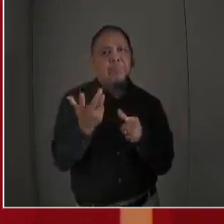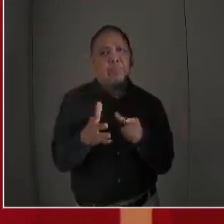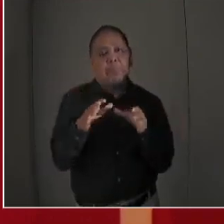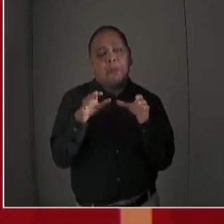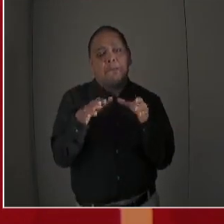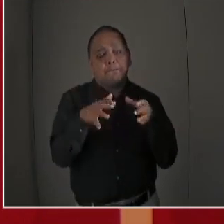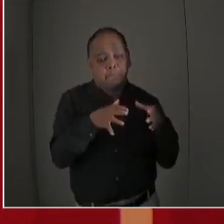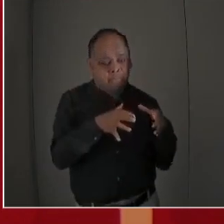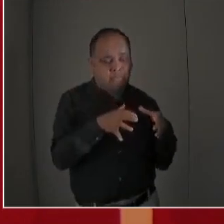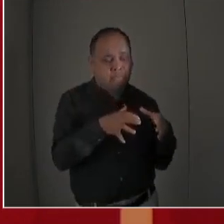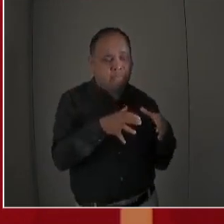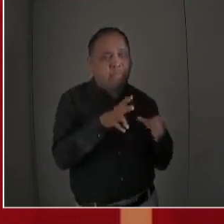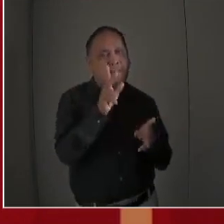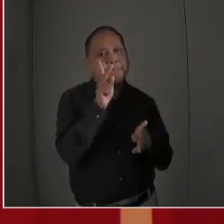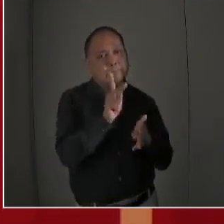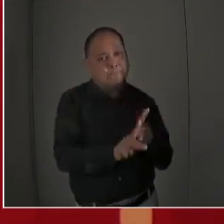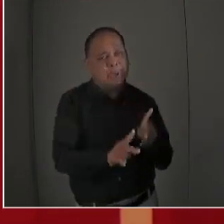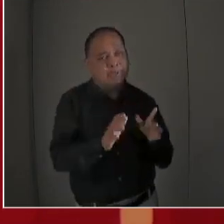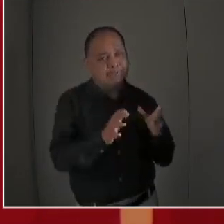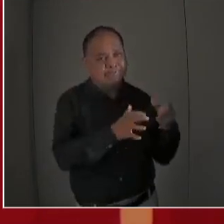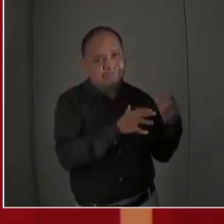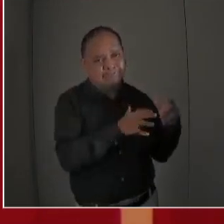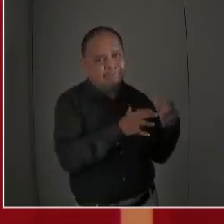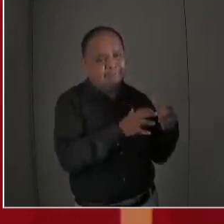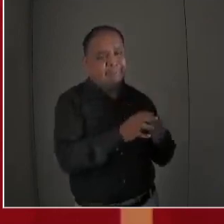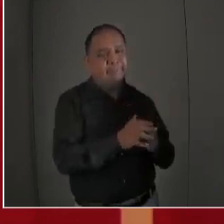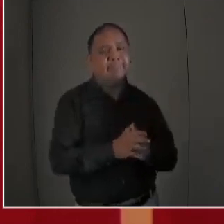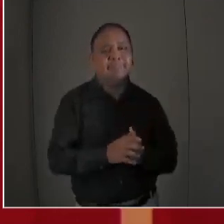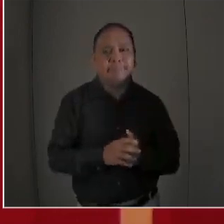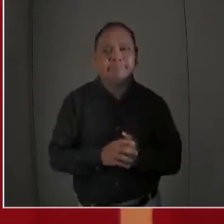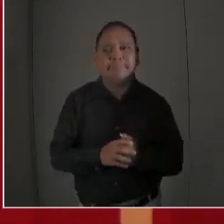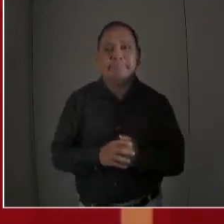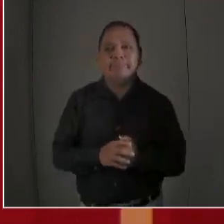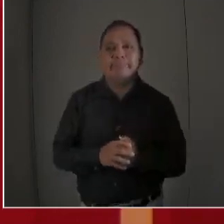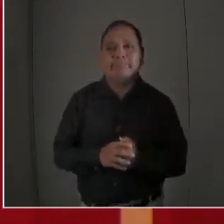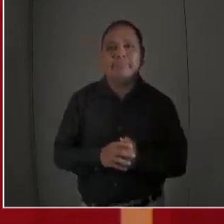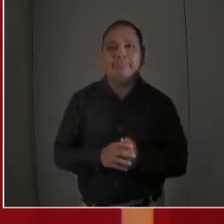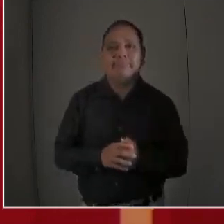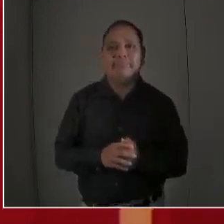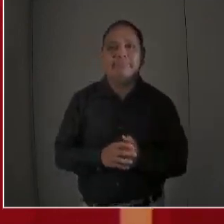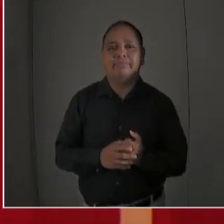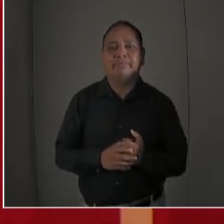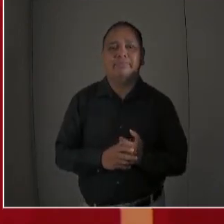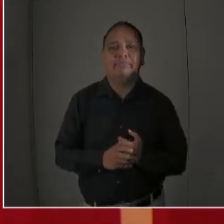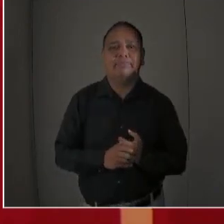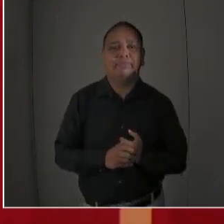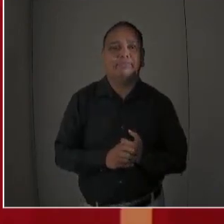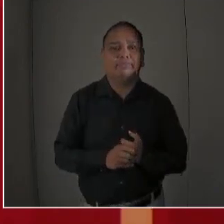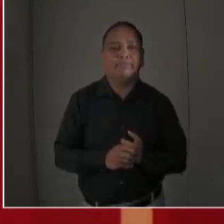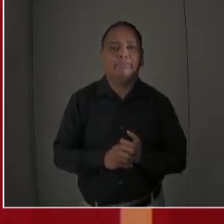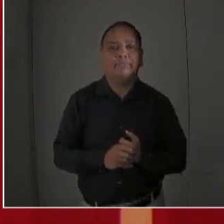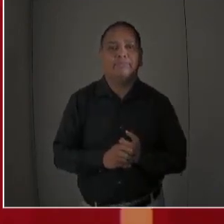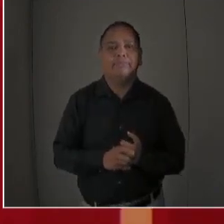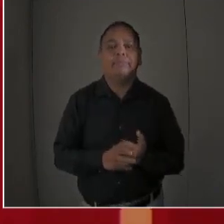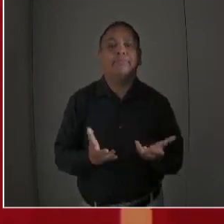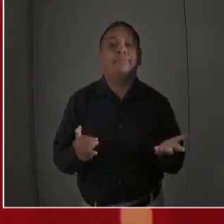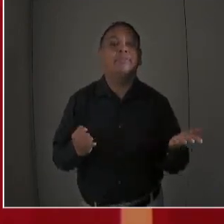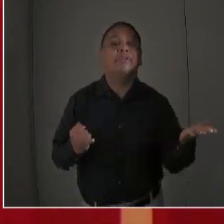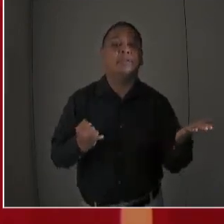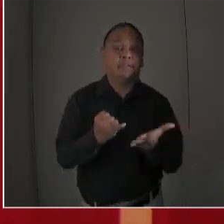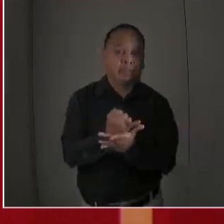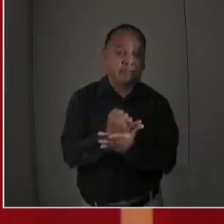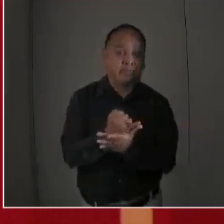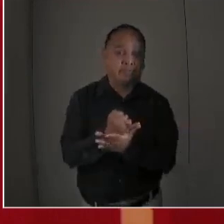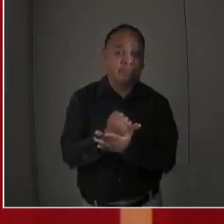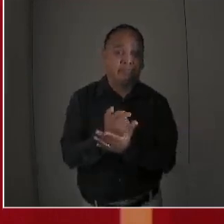una parte. Cuando se puso esta, digamos, cuando decidió, o más bien